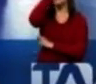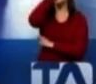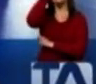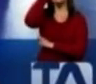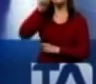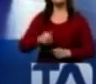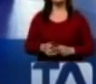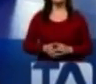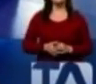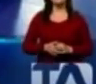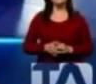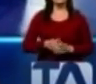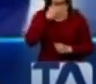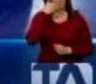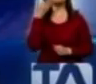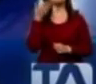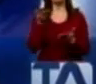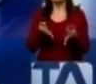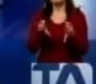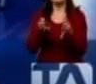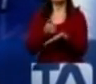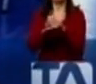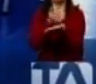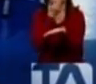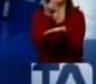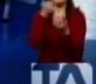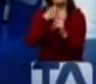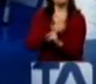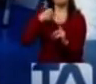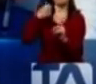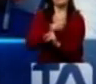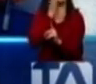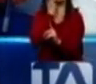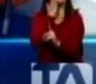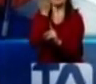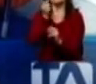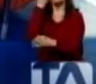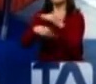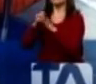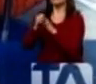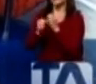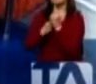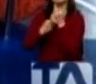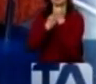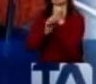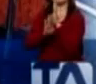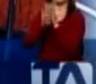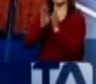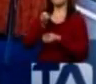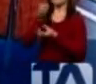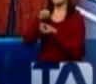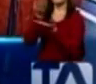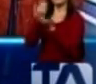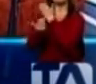y yo creo que la mejor forma de enaltecer esa lucha constante de todas las madres por nuestros hijos es contando historias como la tuya,